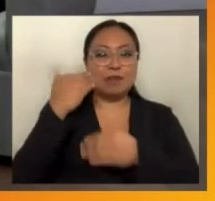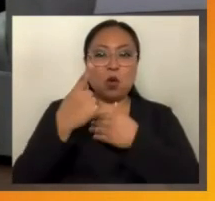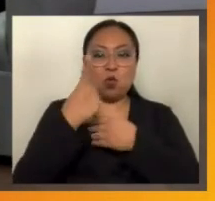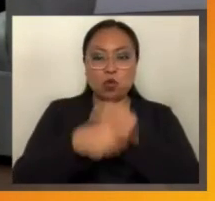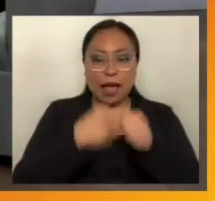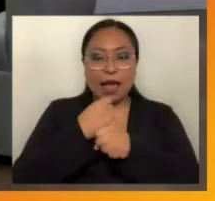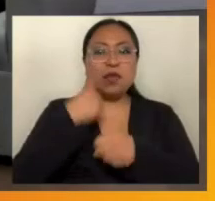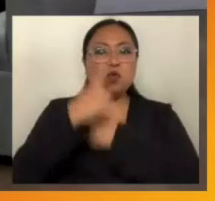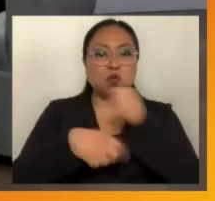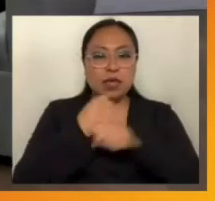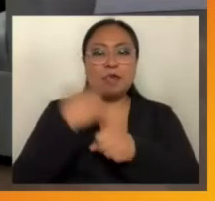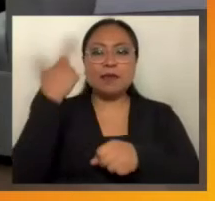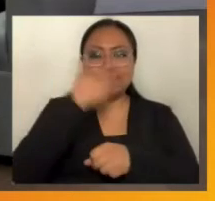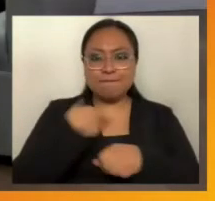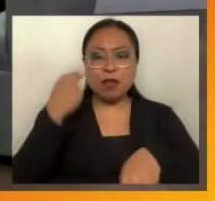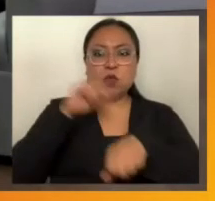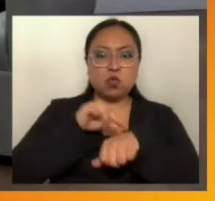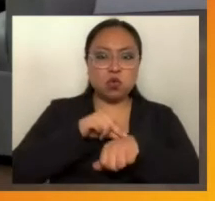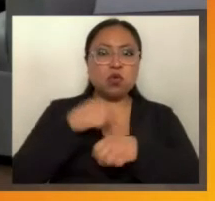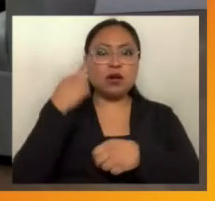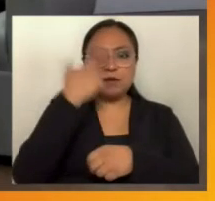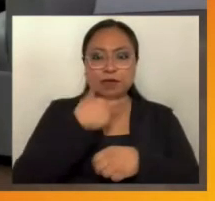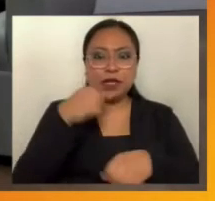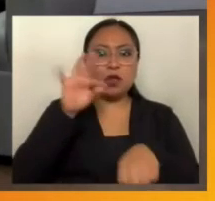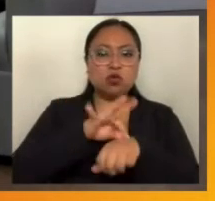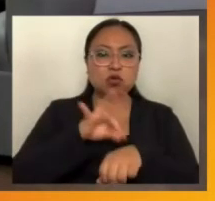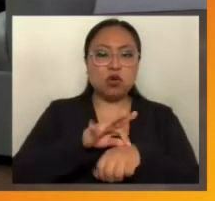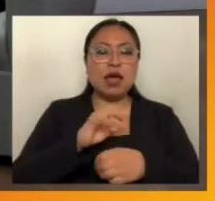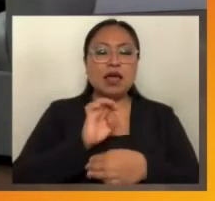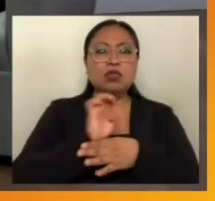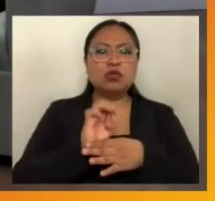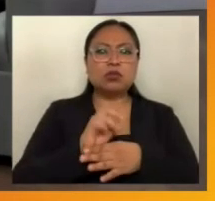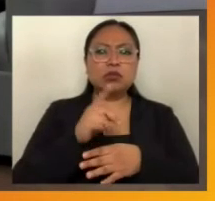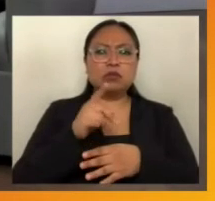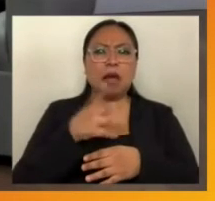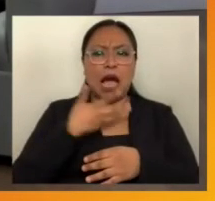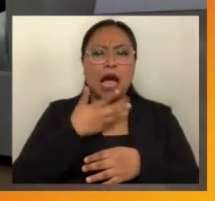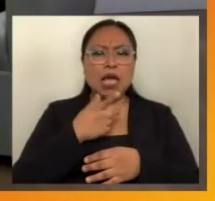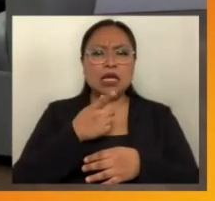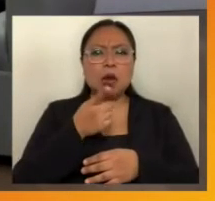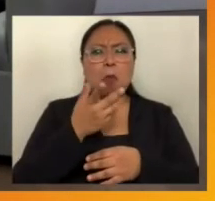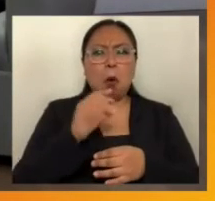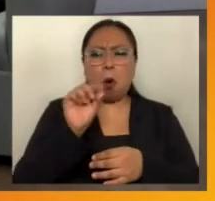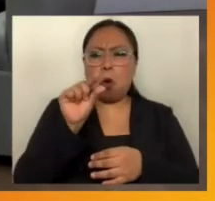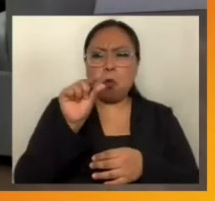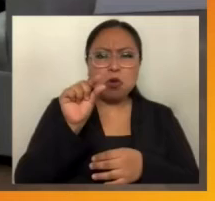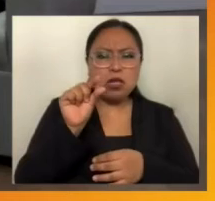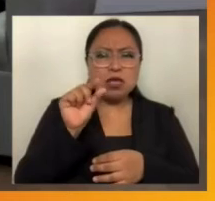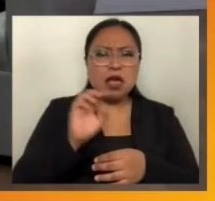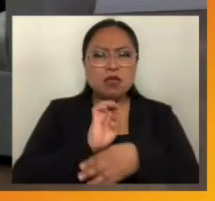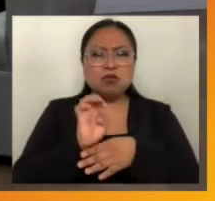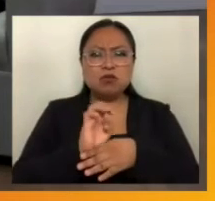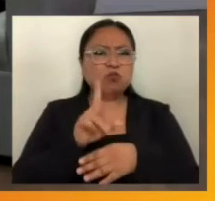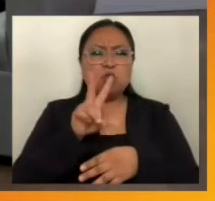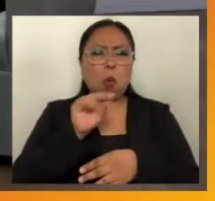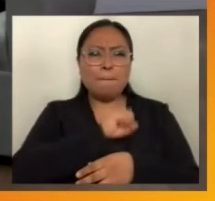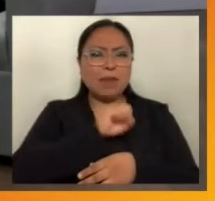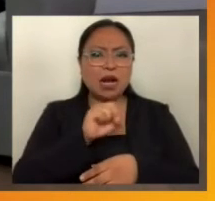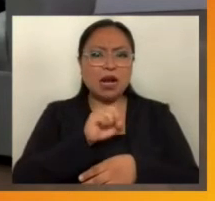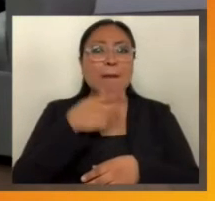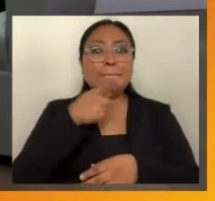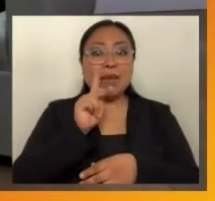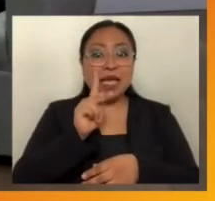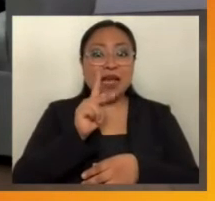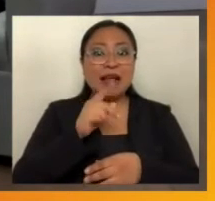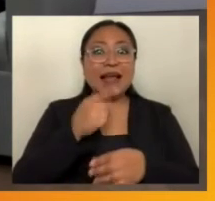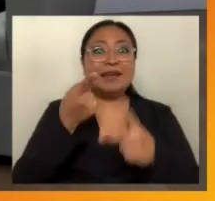y tenía una bola que no era maligna, y gracias a esa bolita detectaron las microcalcificaciones,